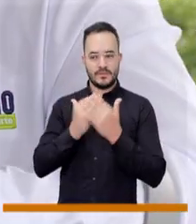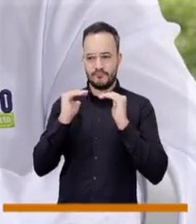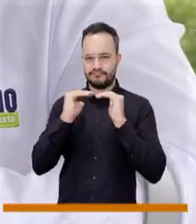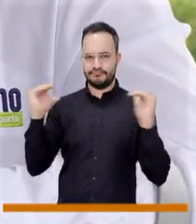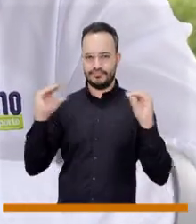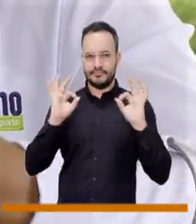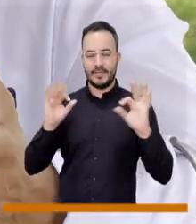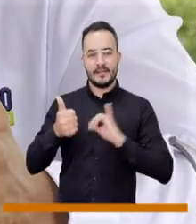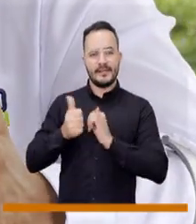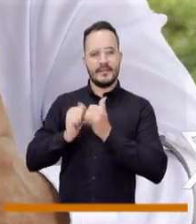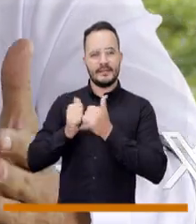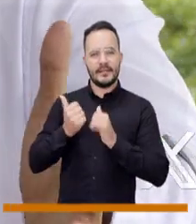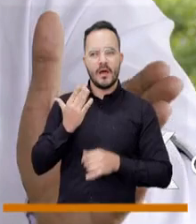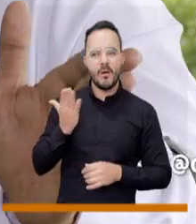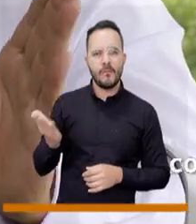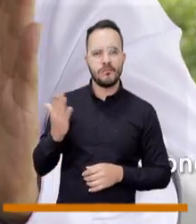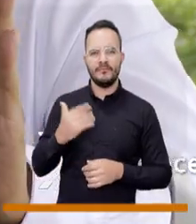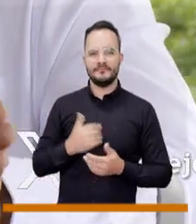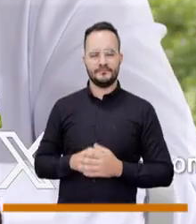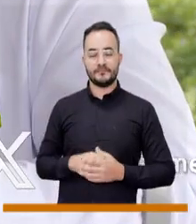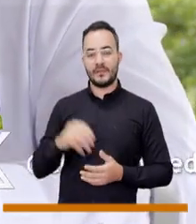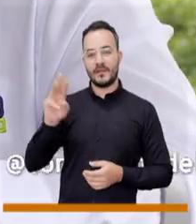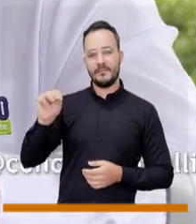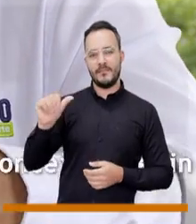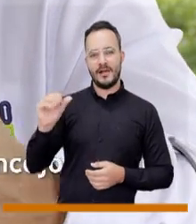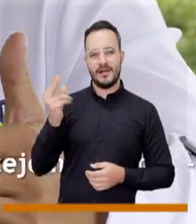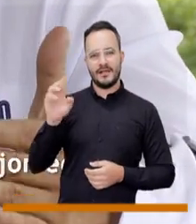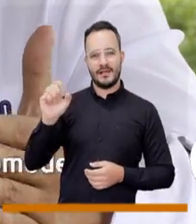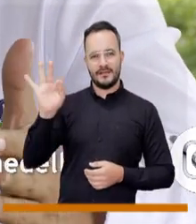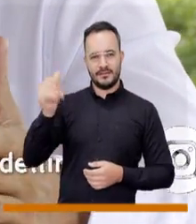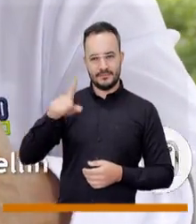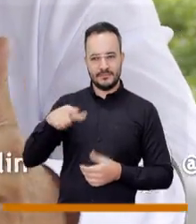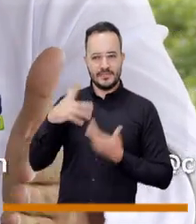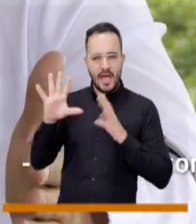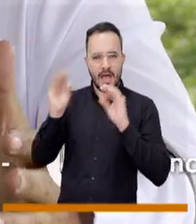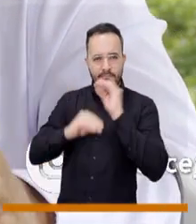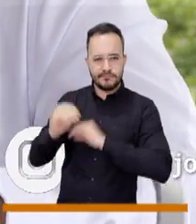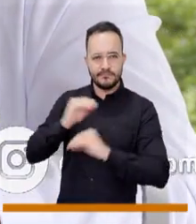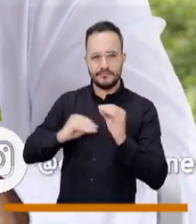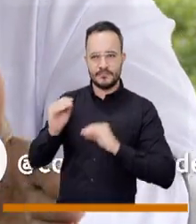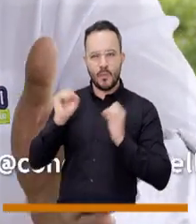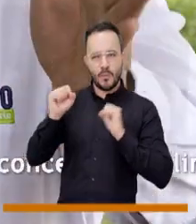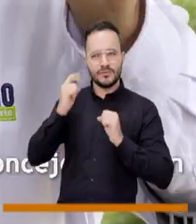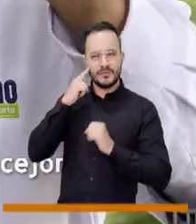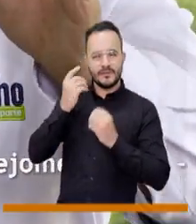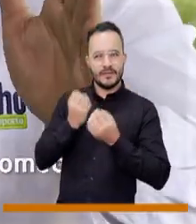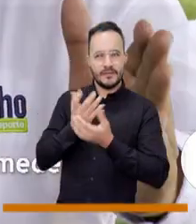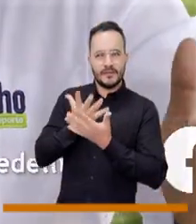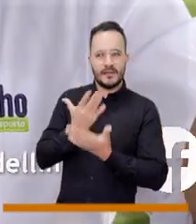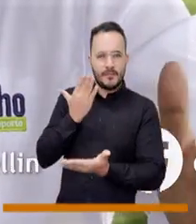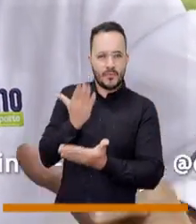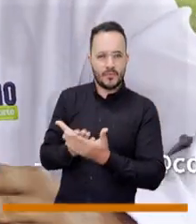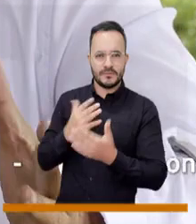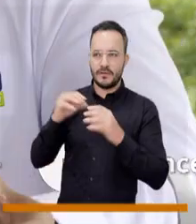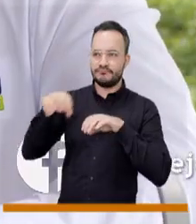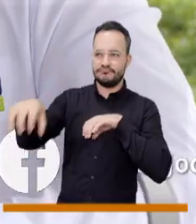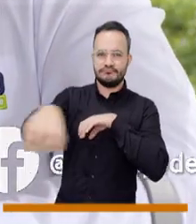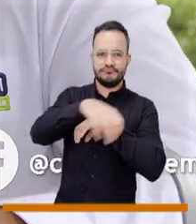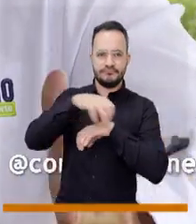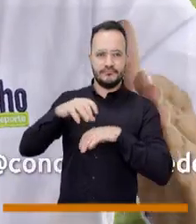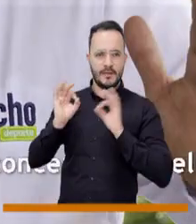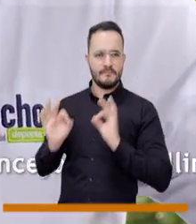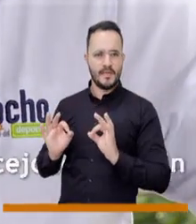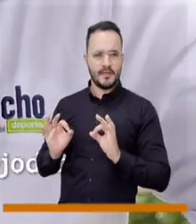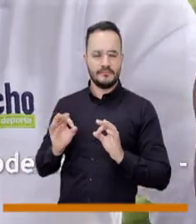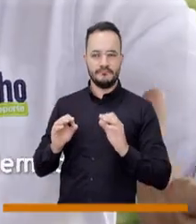verticales. En el INDER de Medellín están las maquetas, están los diseños de cómo podrían ser estas estructuras, y son estructuras